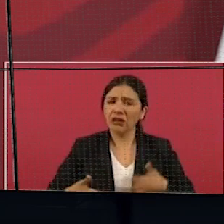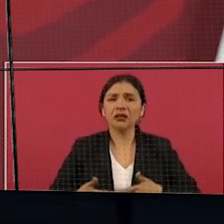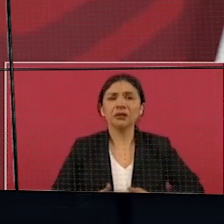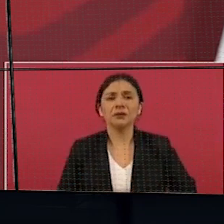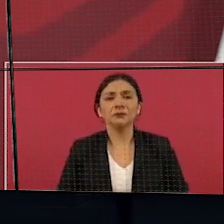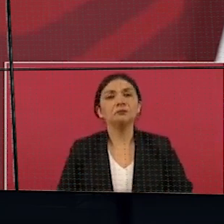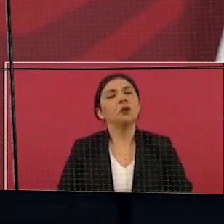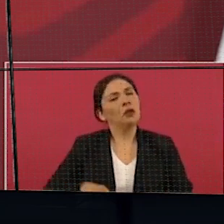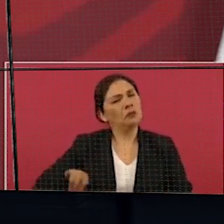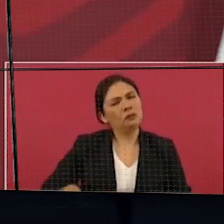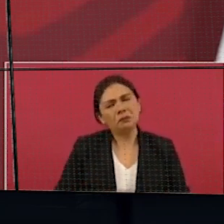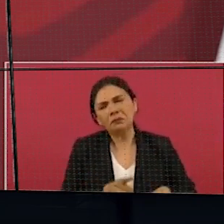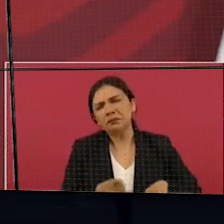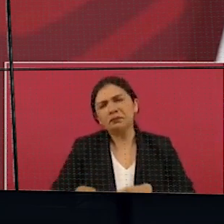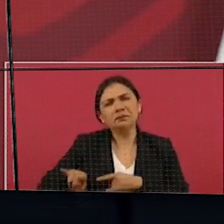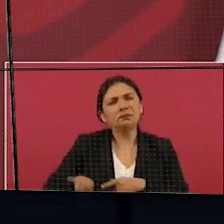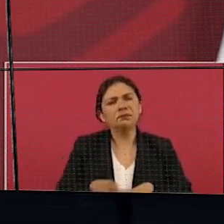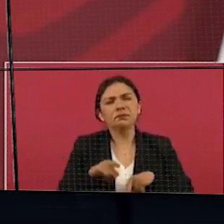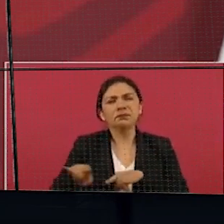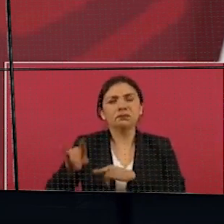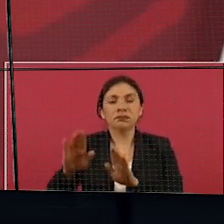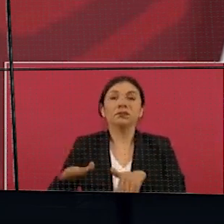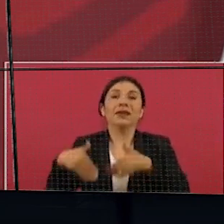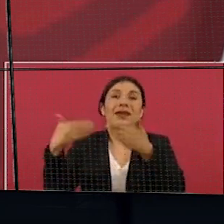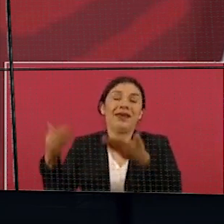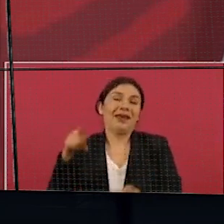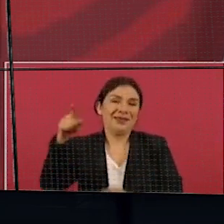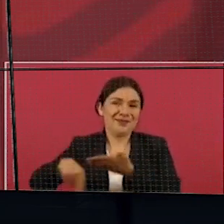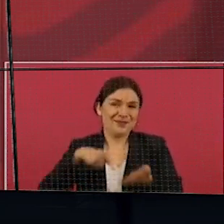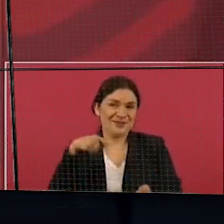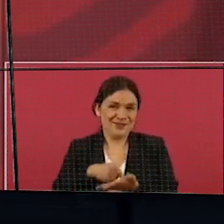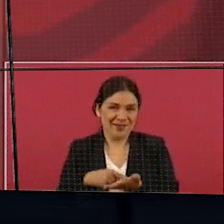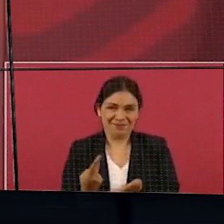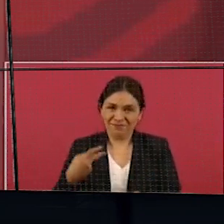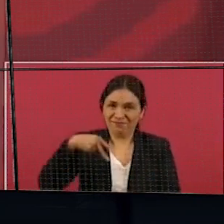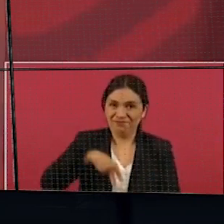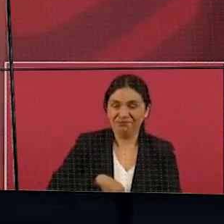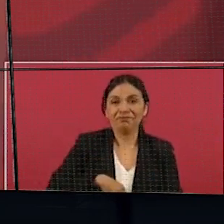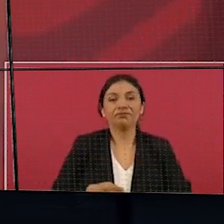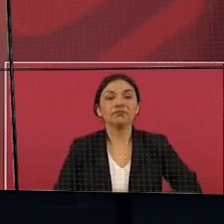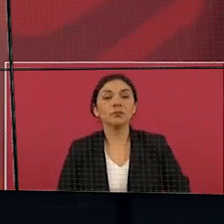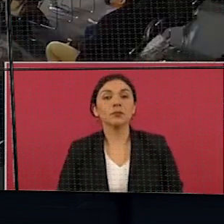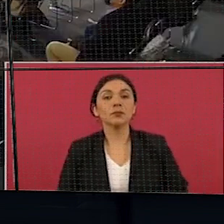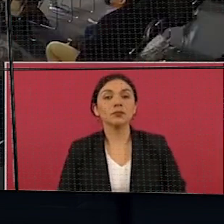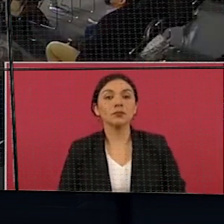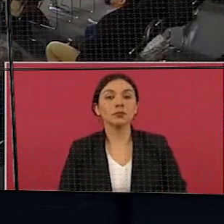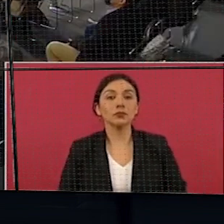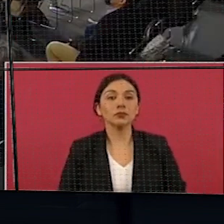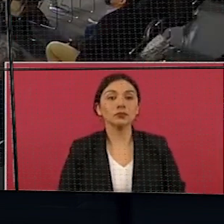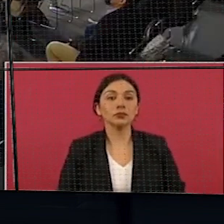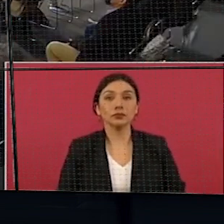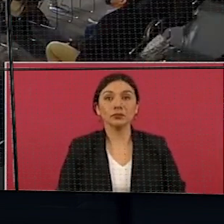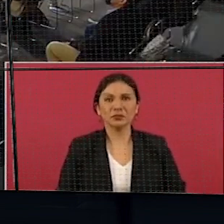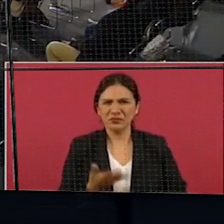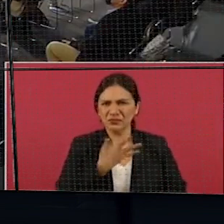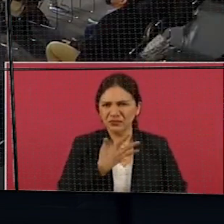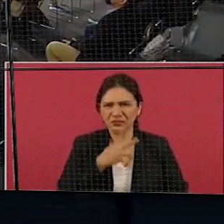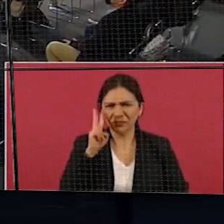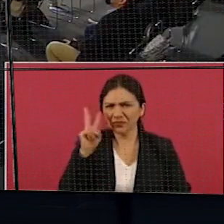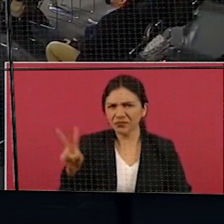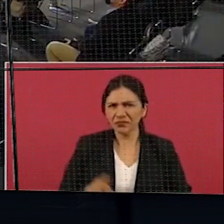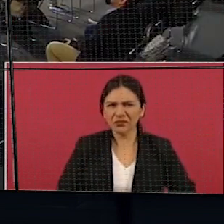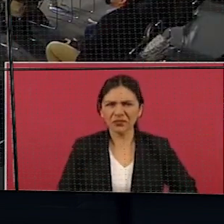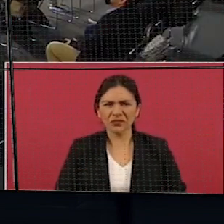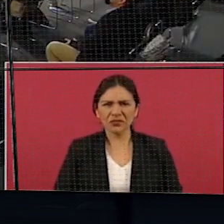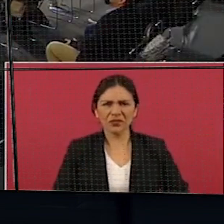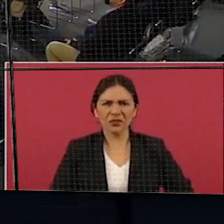quiso burlarse de calderón con el tema de la forma en la que anteriormente llevaban su relación con el